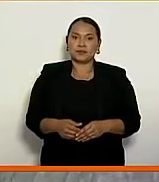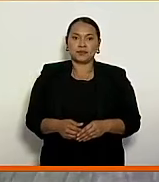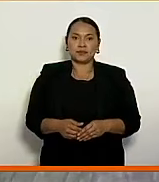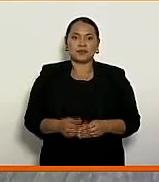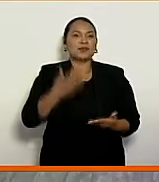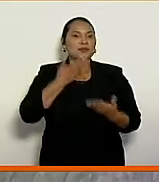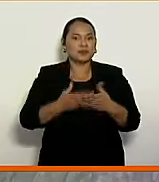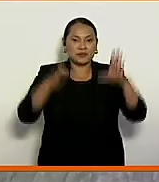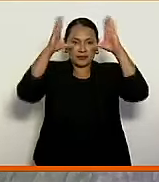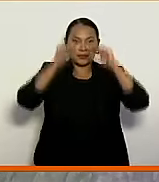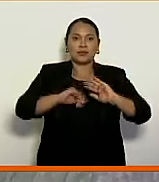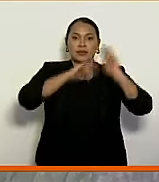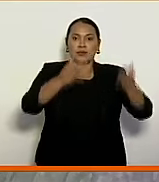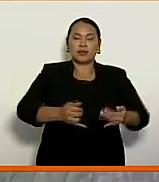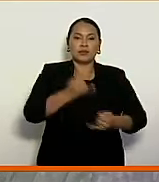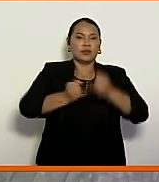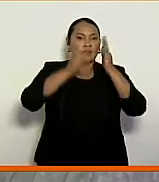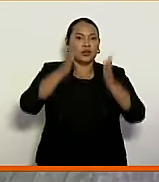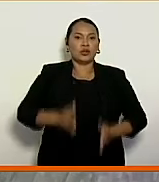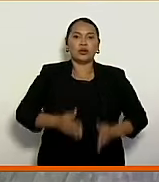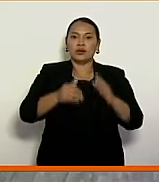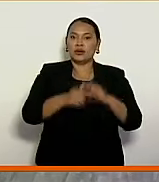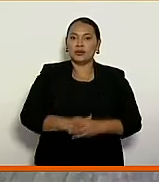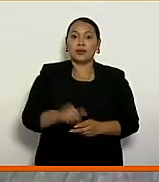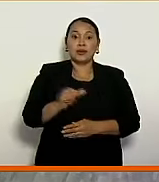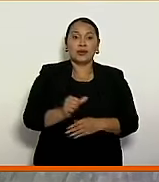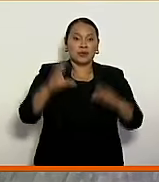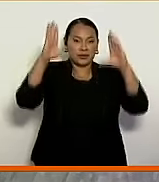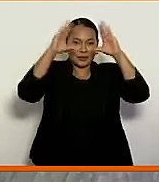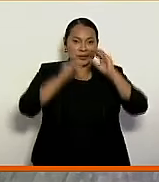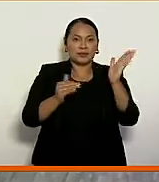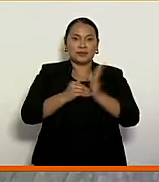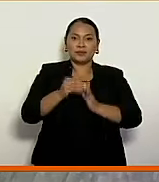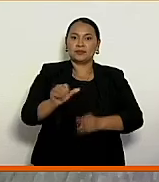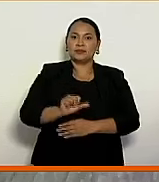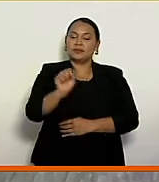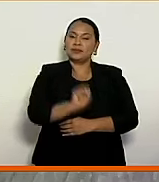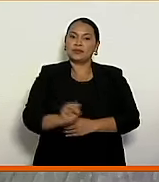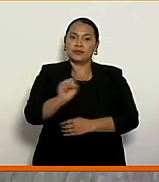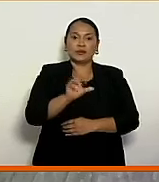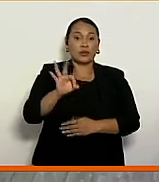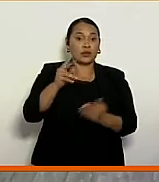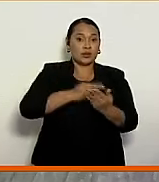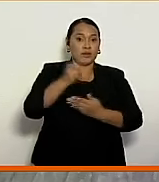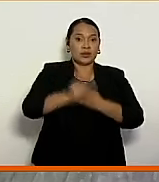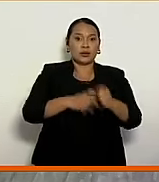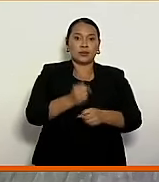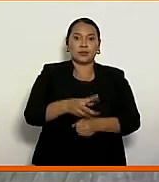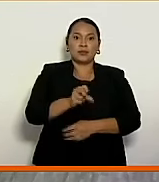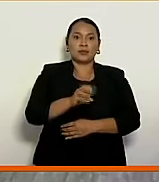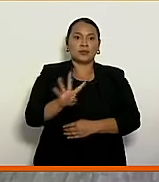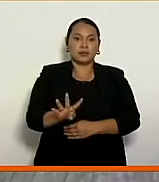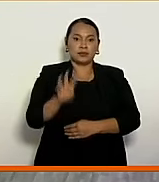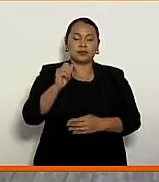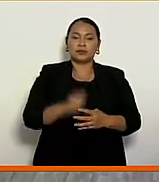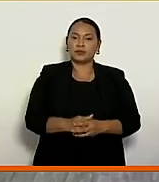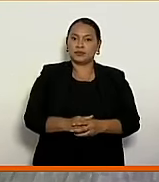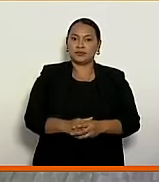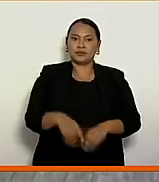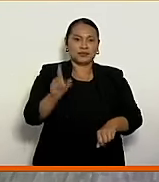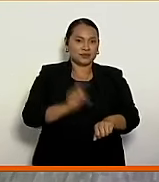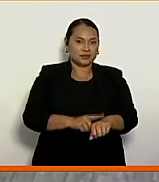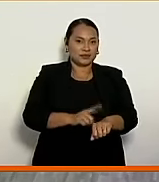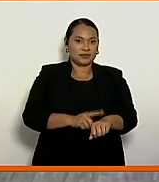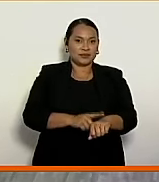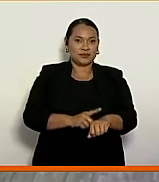Buenas noches y bienvenidos jugadores a nuestra noche millonaria del día de hoy, sábado 9 de noviembre del año 2024. Cuando el reloj